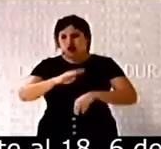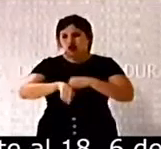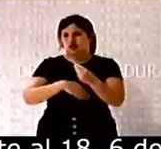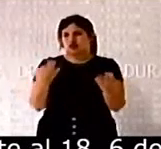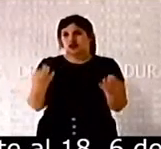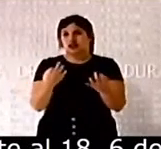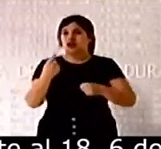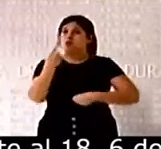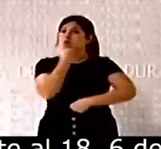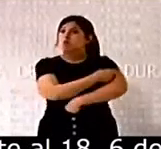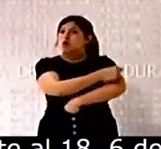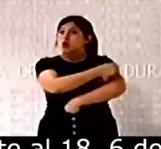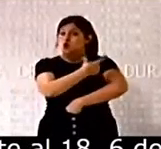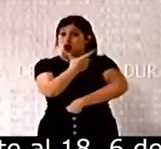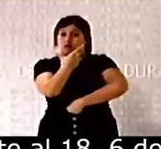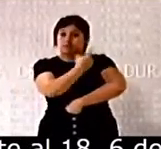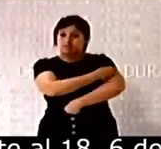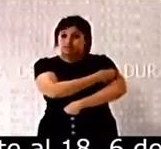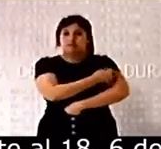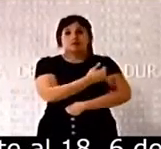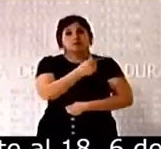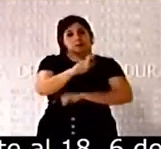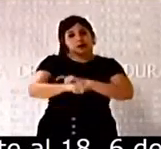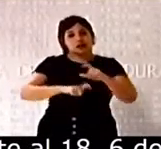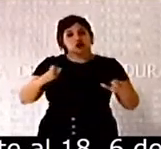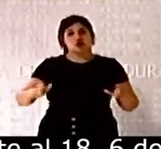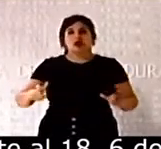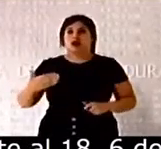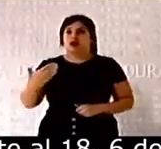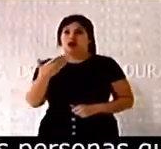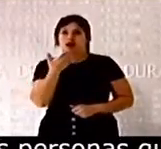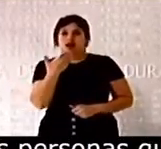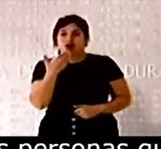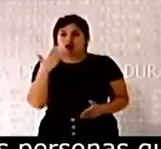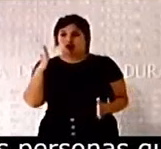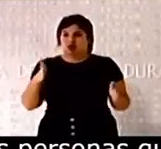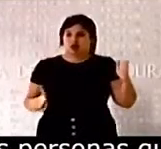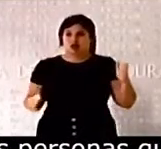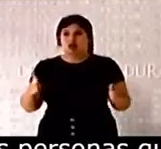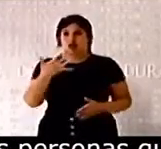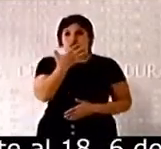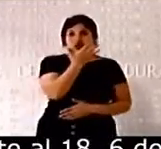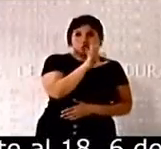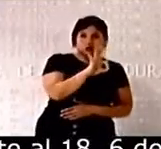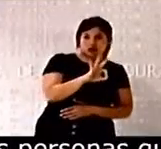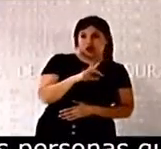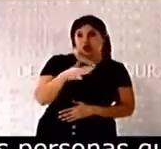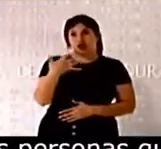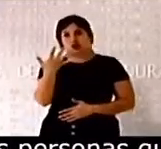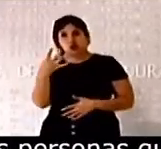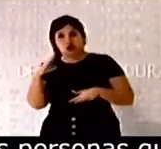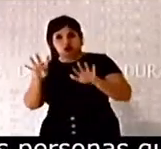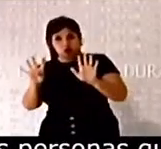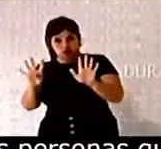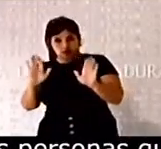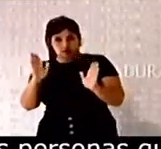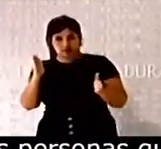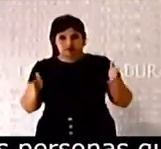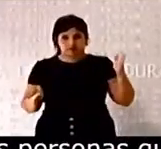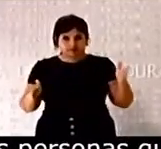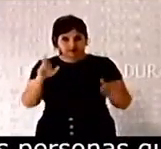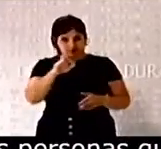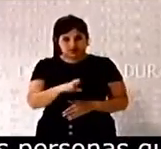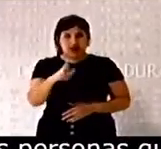vacunando a las personas que están en el tramo de edad de 50 a 59 años, de 50